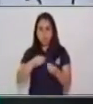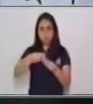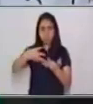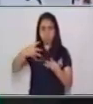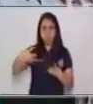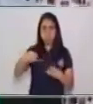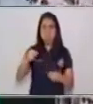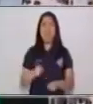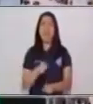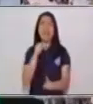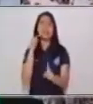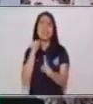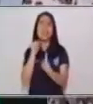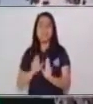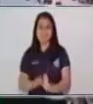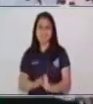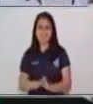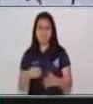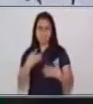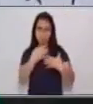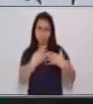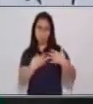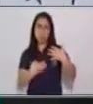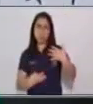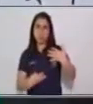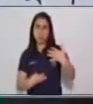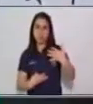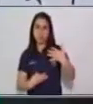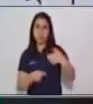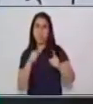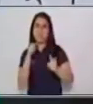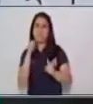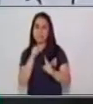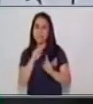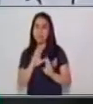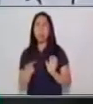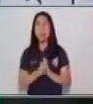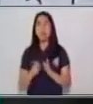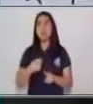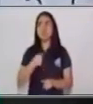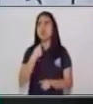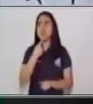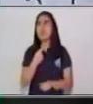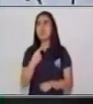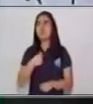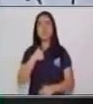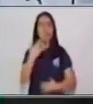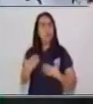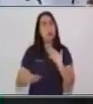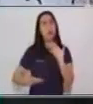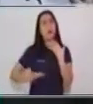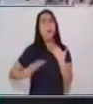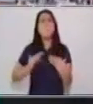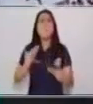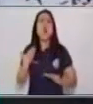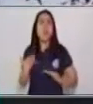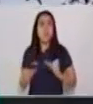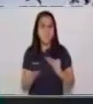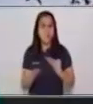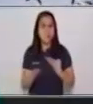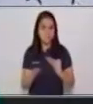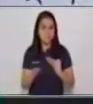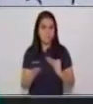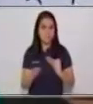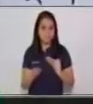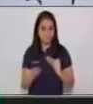puedo decir, yo voy a recitar un poema. No es correcto decir, voy a recitar una poesía. Veamos un